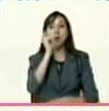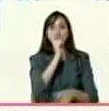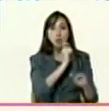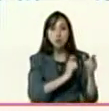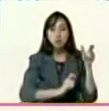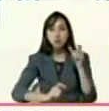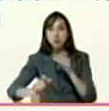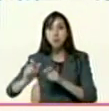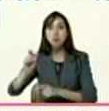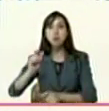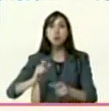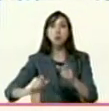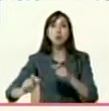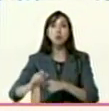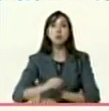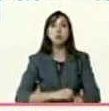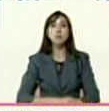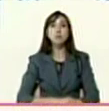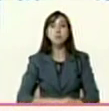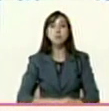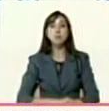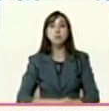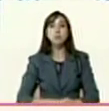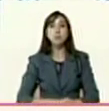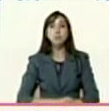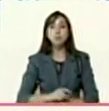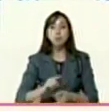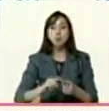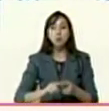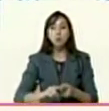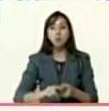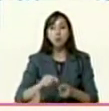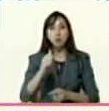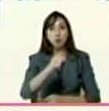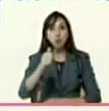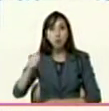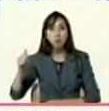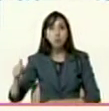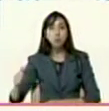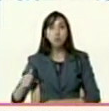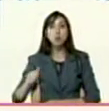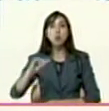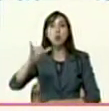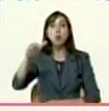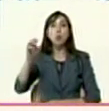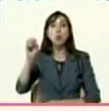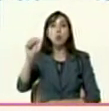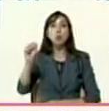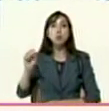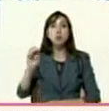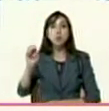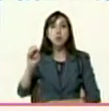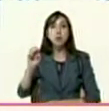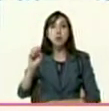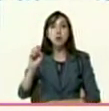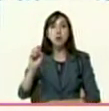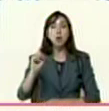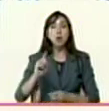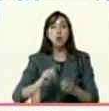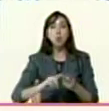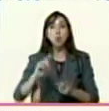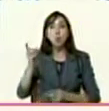Simón José Antonio Bracho, Gustavo José Velázquez López, Carlos José Balsa Guanipa,